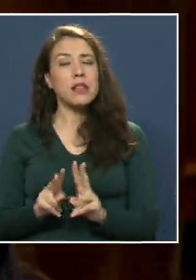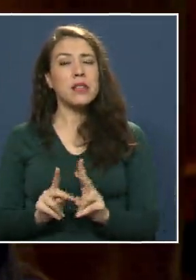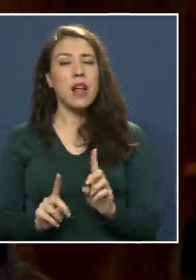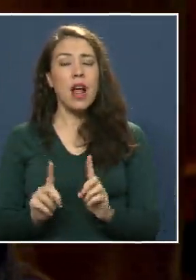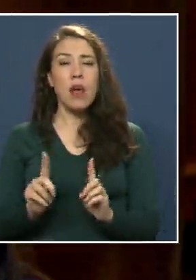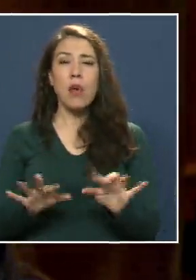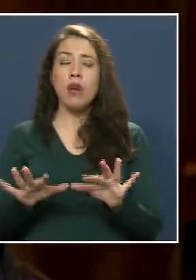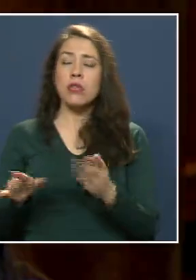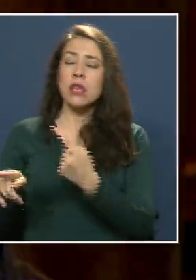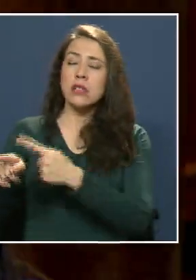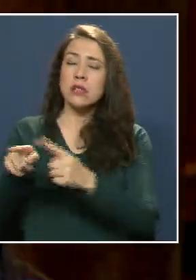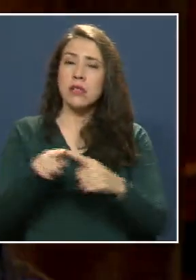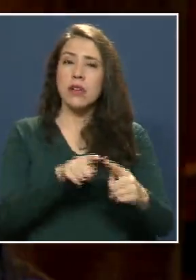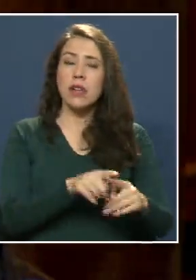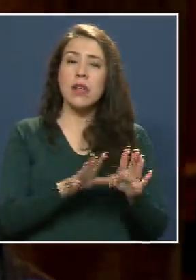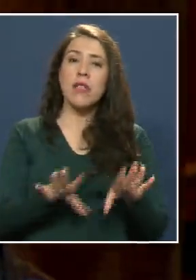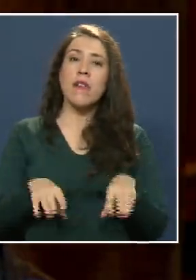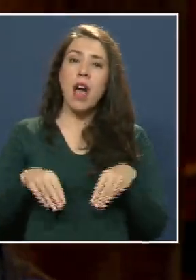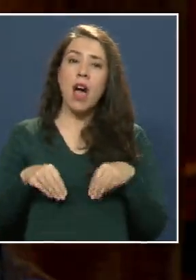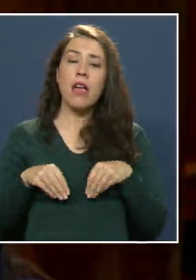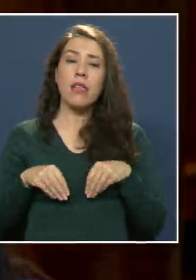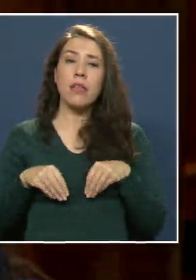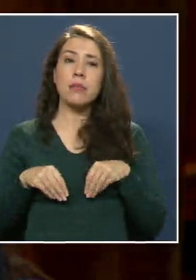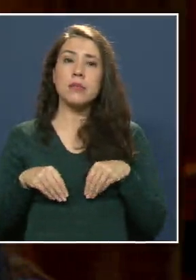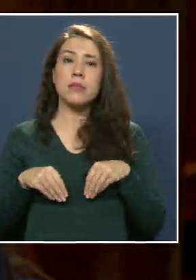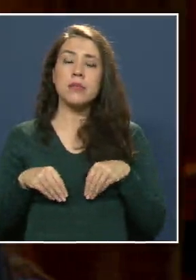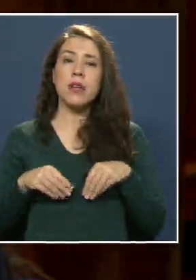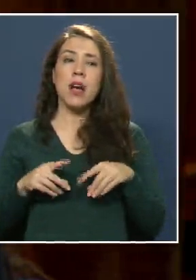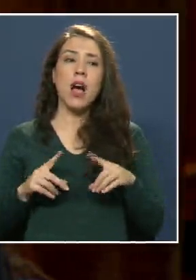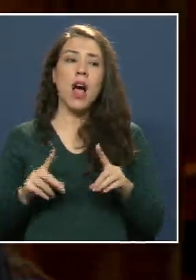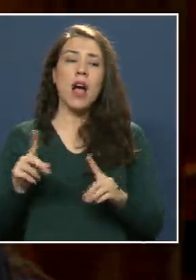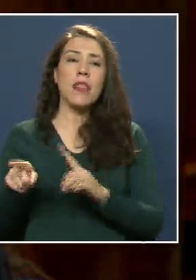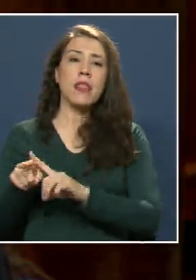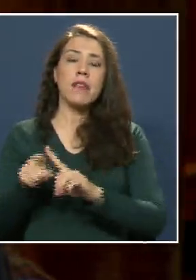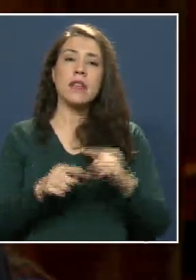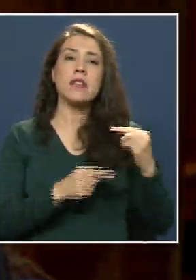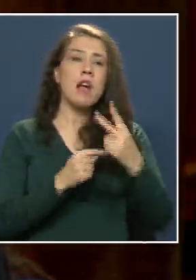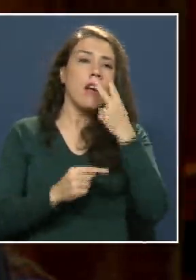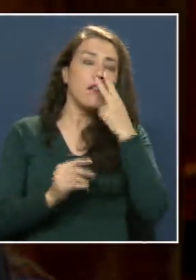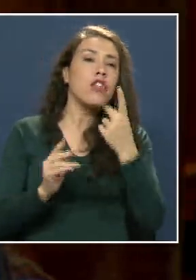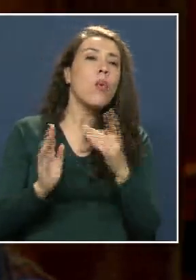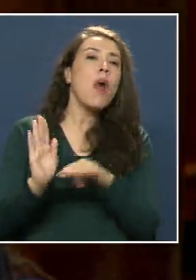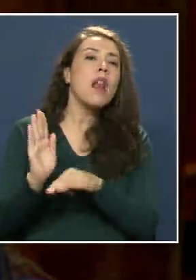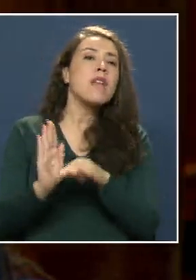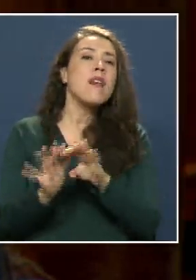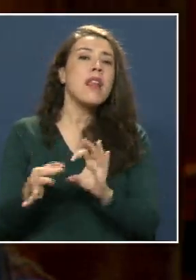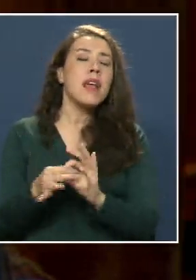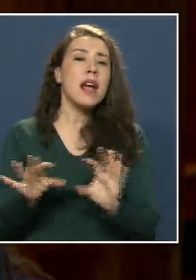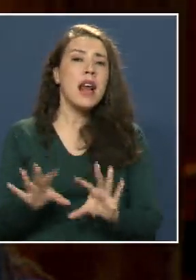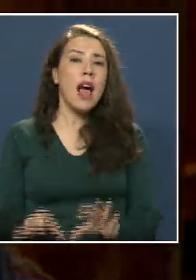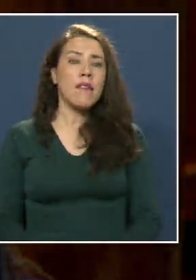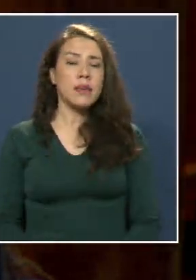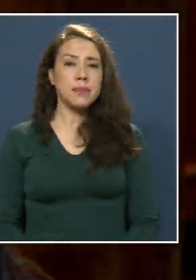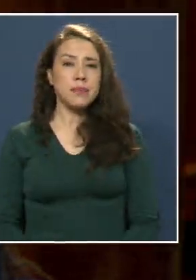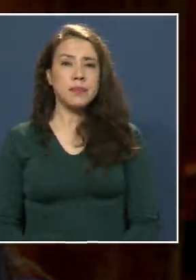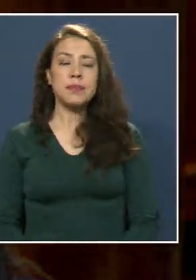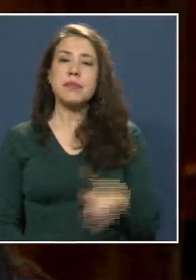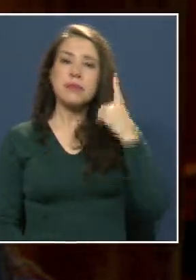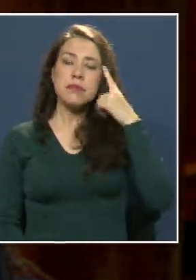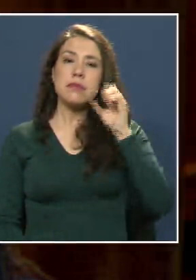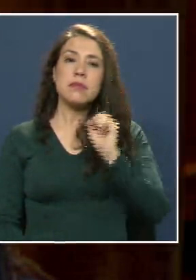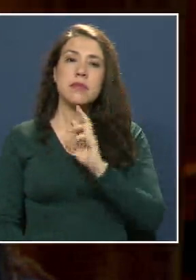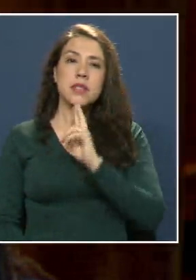ciertos matices y adaptarse a determinados casos en razón de su gravedad, de manera de dar